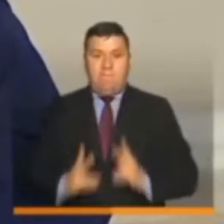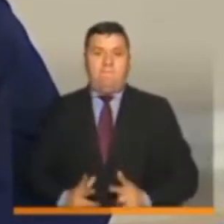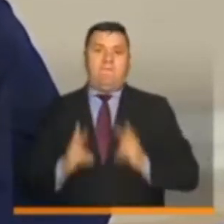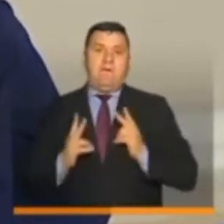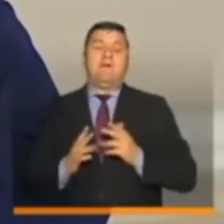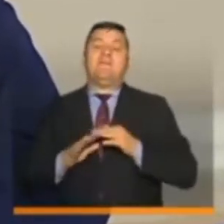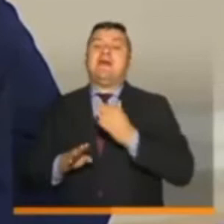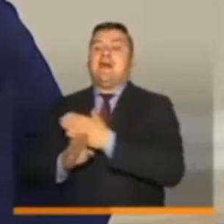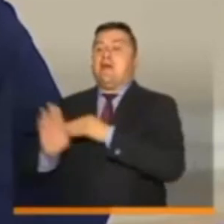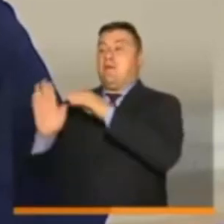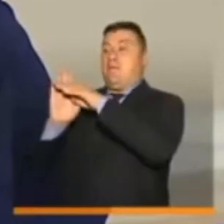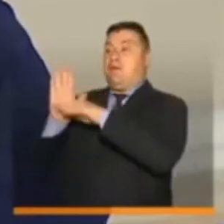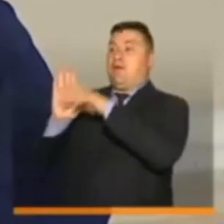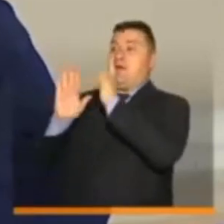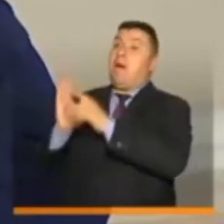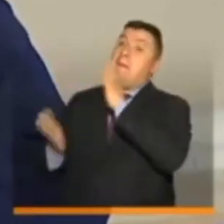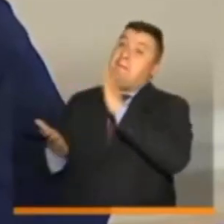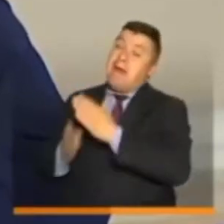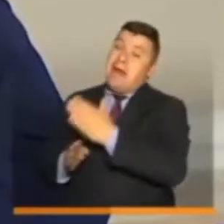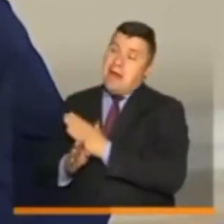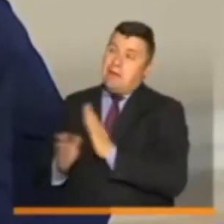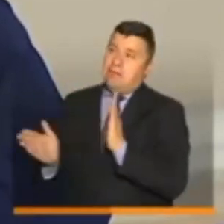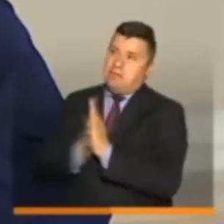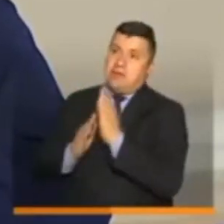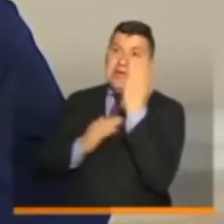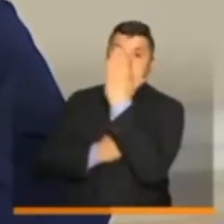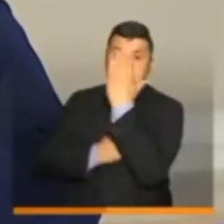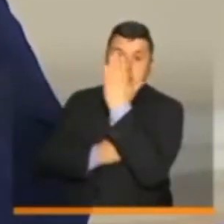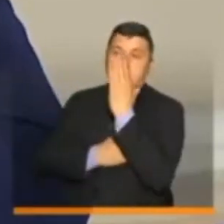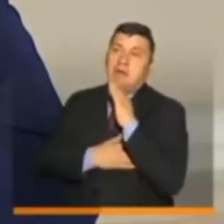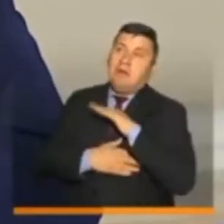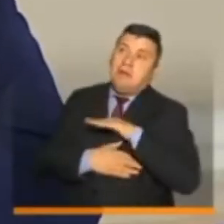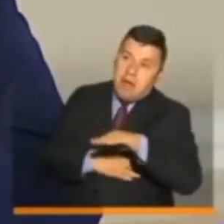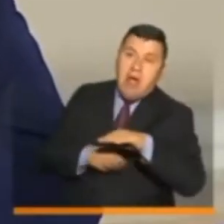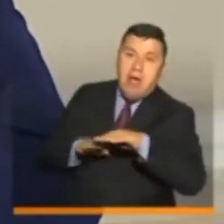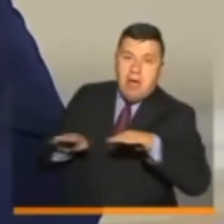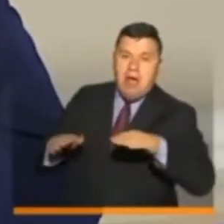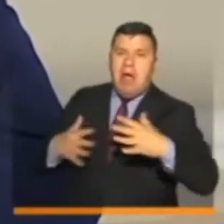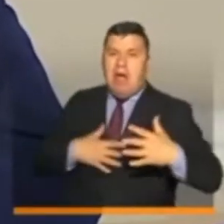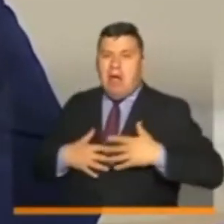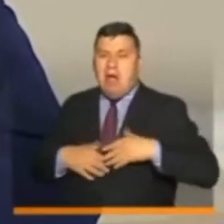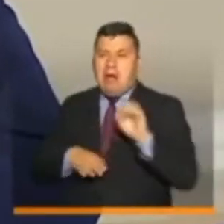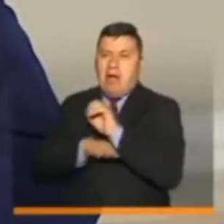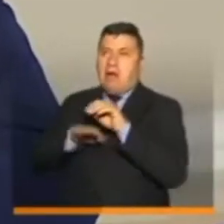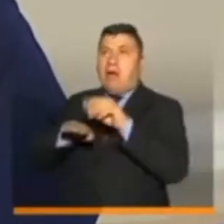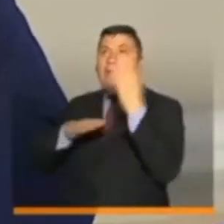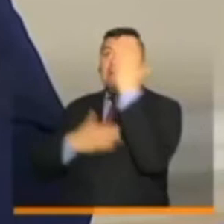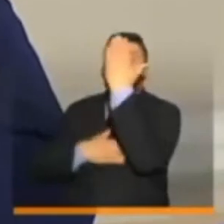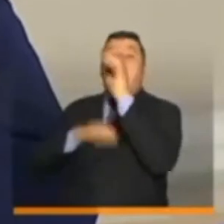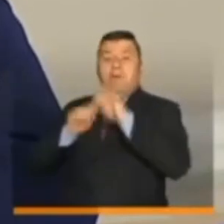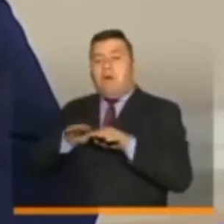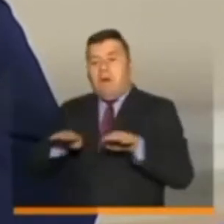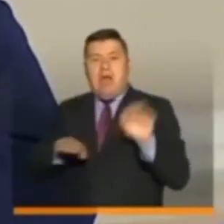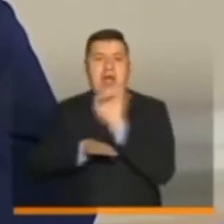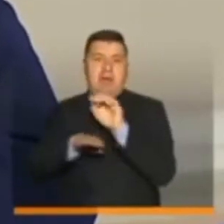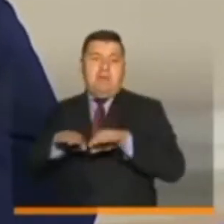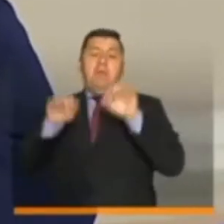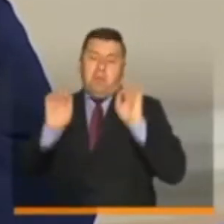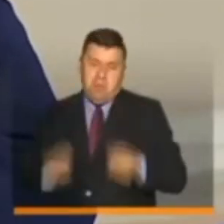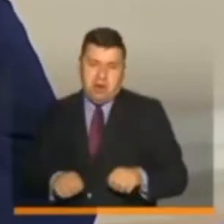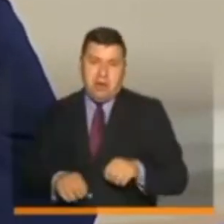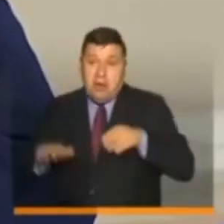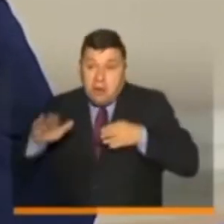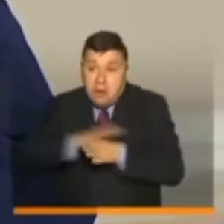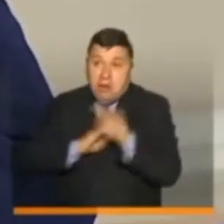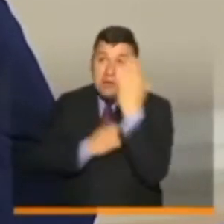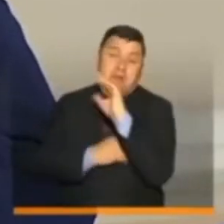con protocolos debidamente autorizados los autocines y las exhibiciones artísticas desde vehículos. Y pilotos también,